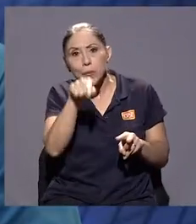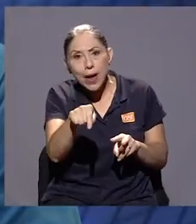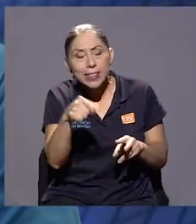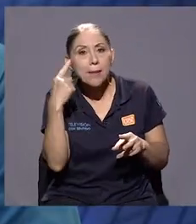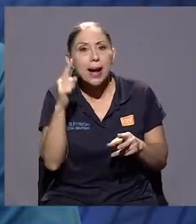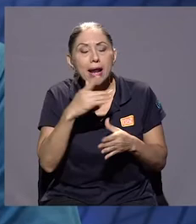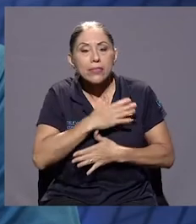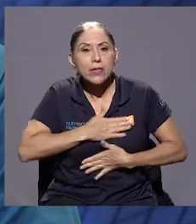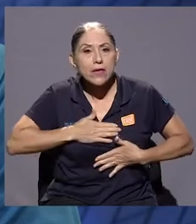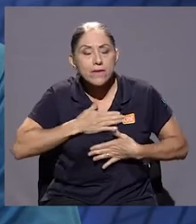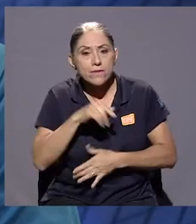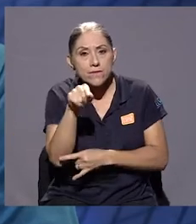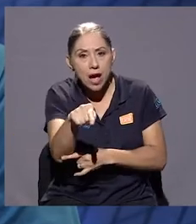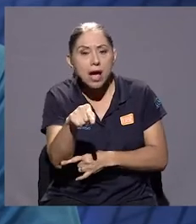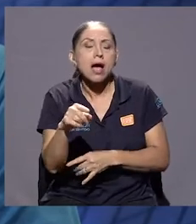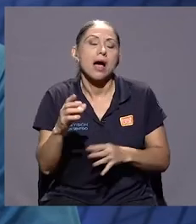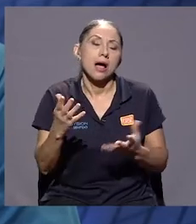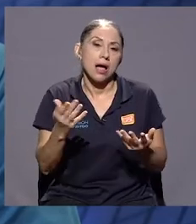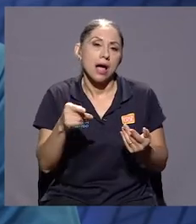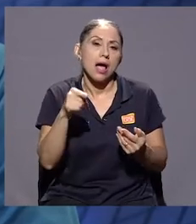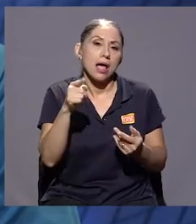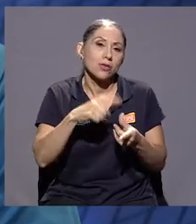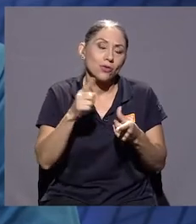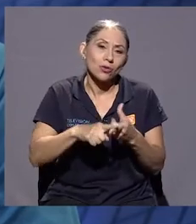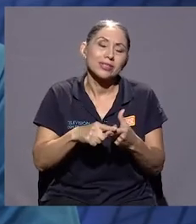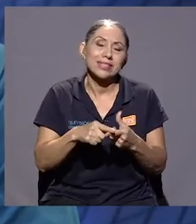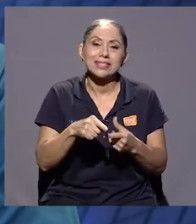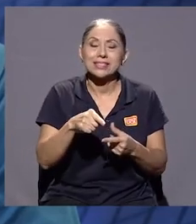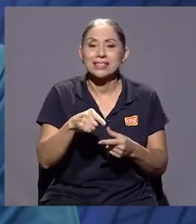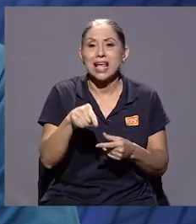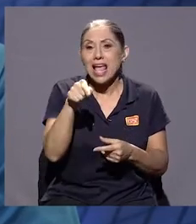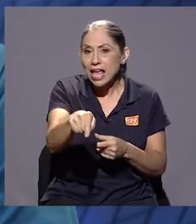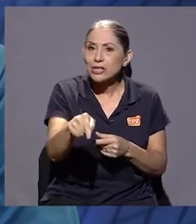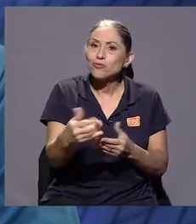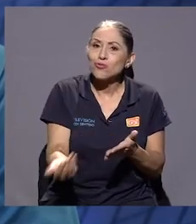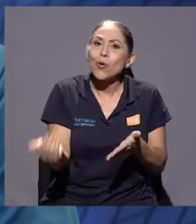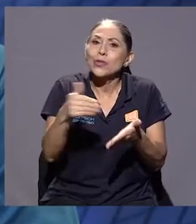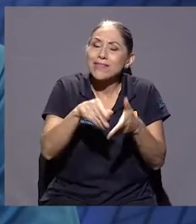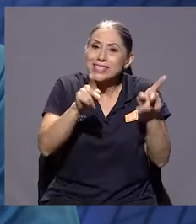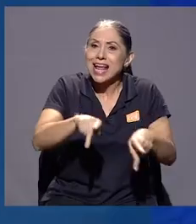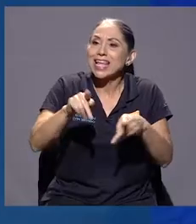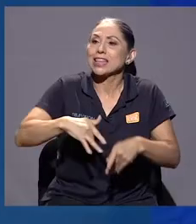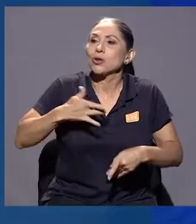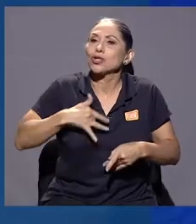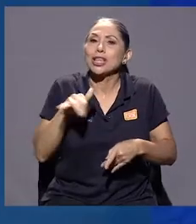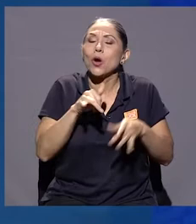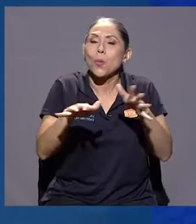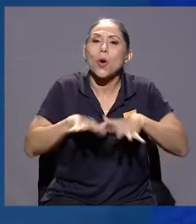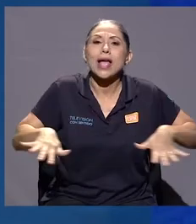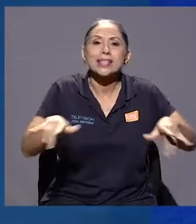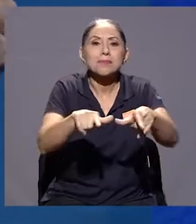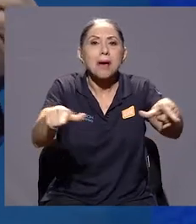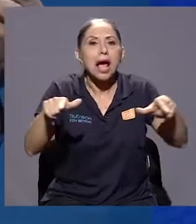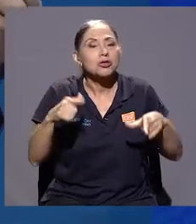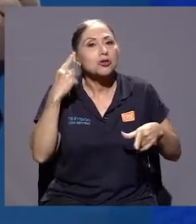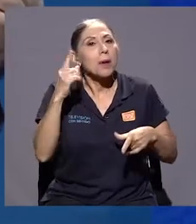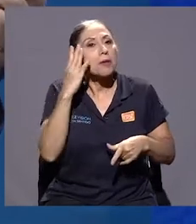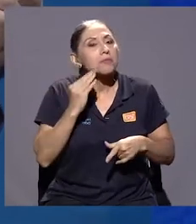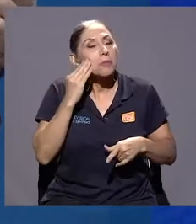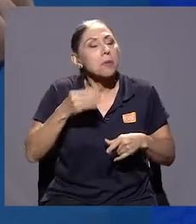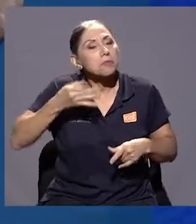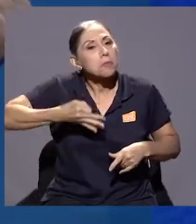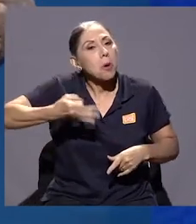eso permite digamos que vuelvan a ser pases cotidianos que también eso es importante y otra cosa que podríamos hablar en el siguiente